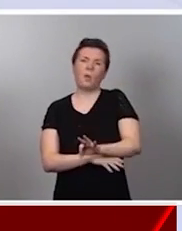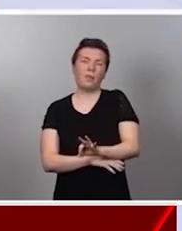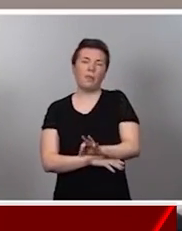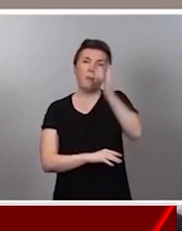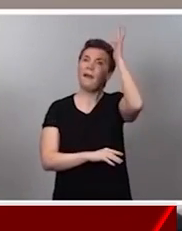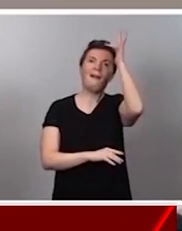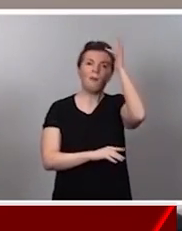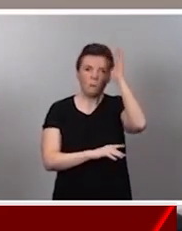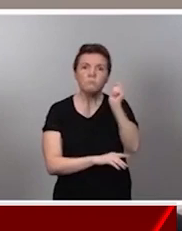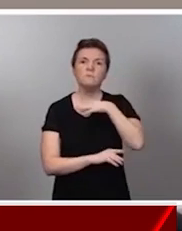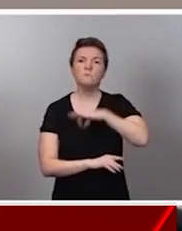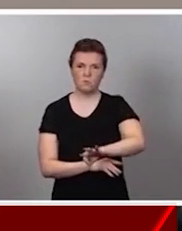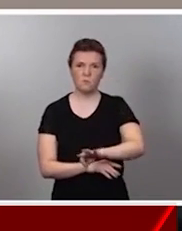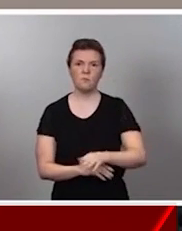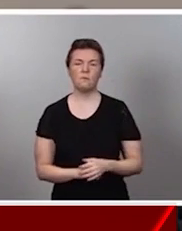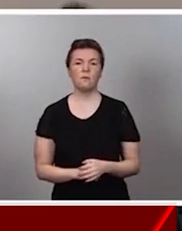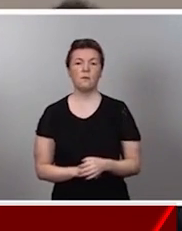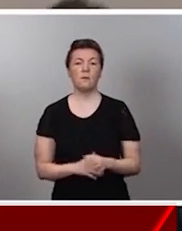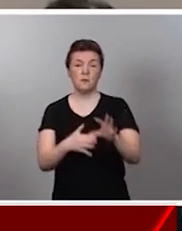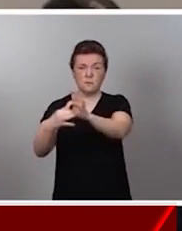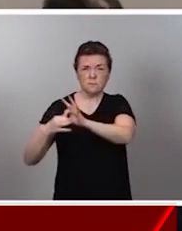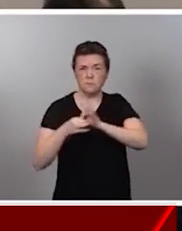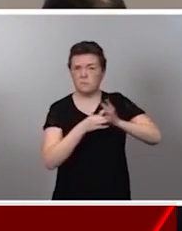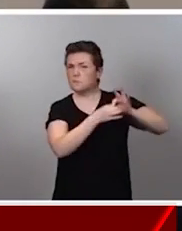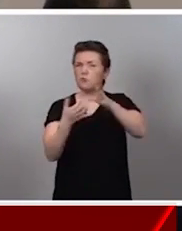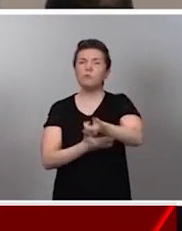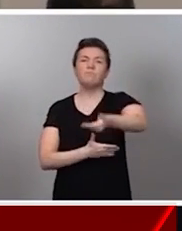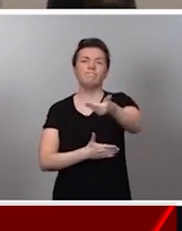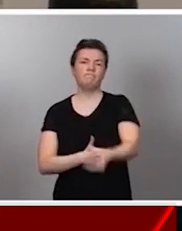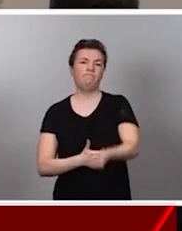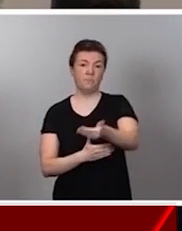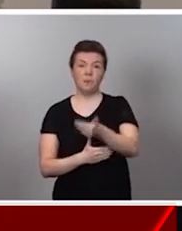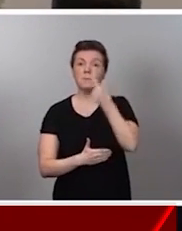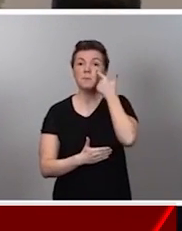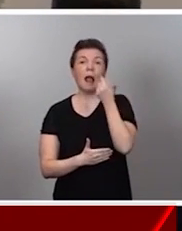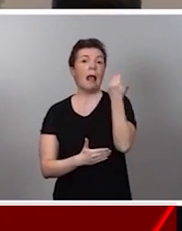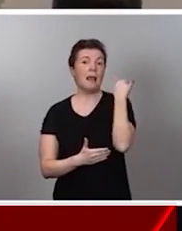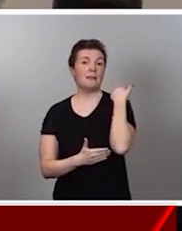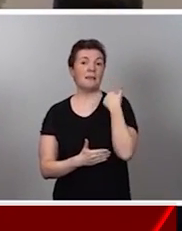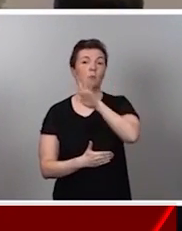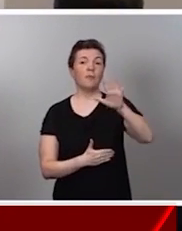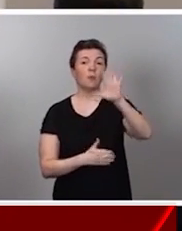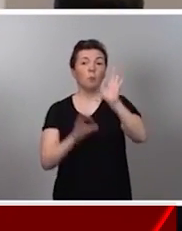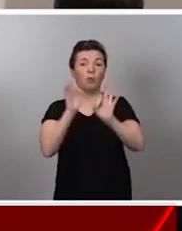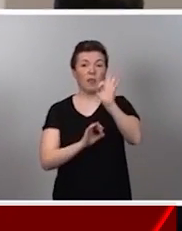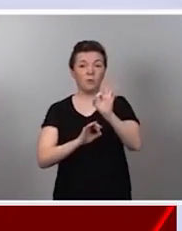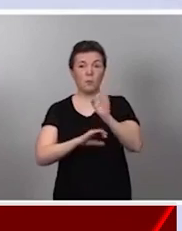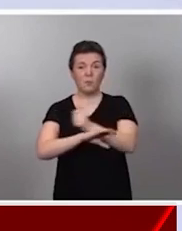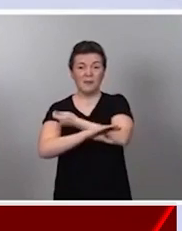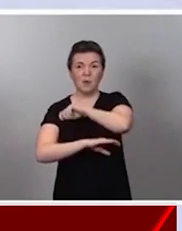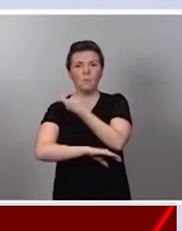también es conocida las habilidades supremas del señor Sánchez para hacer de la necesidad virtud. Fíjese usted que